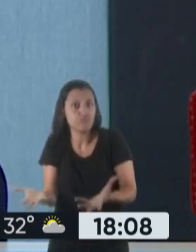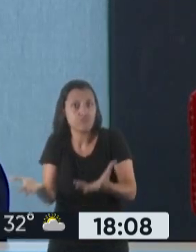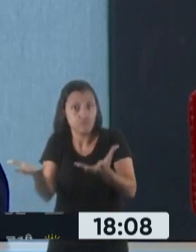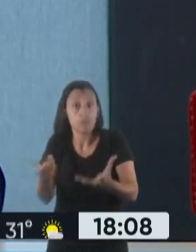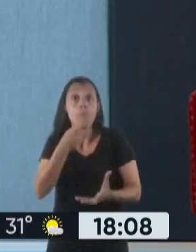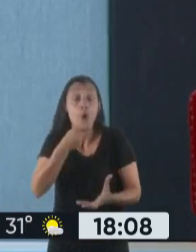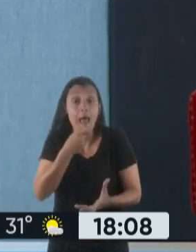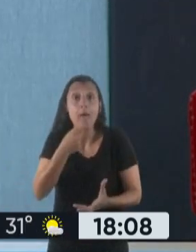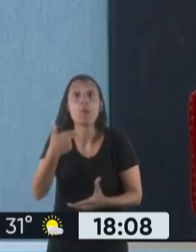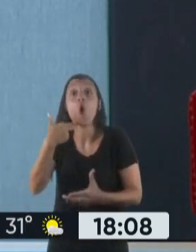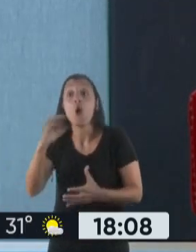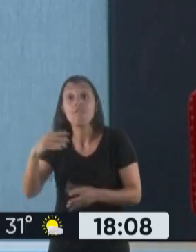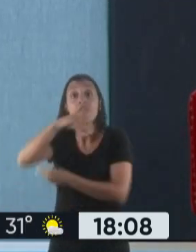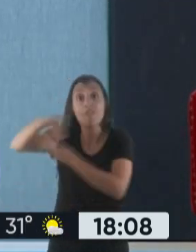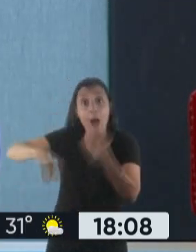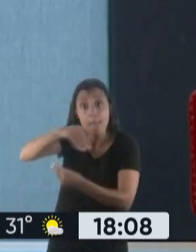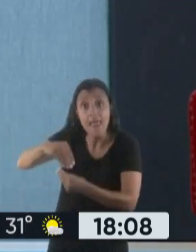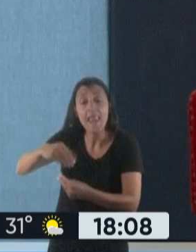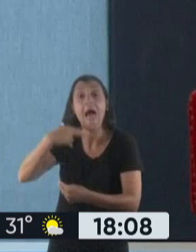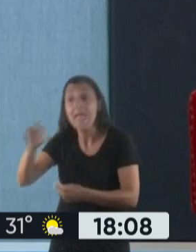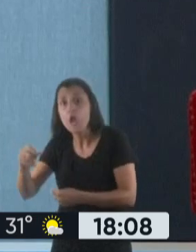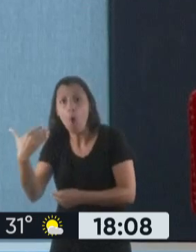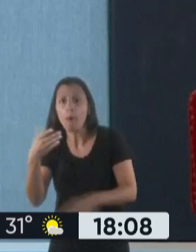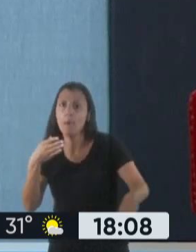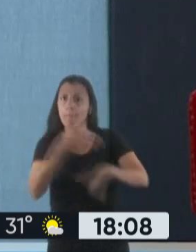los hijos de los obreros puedan ser universitarios.